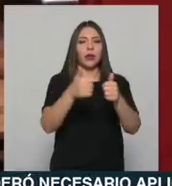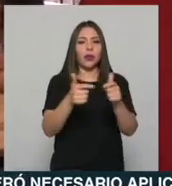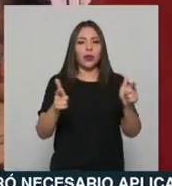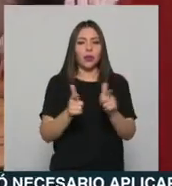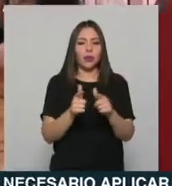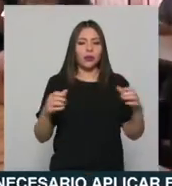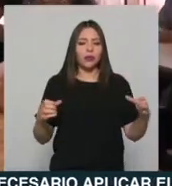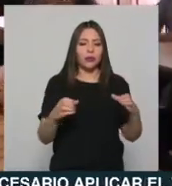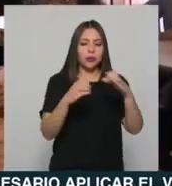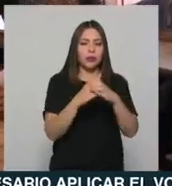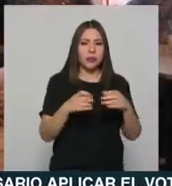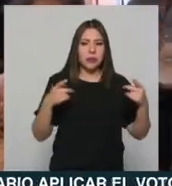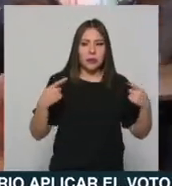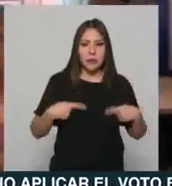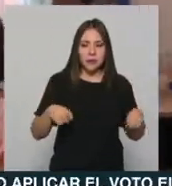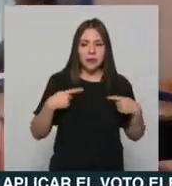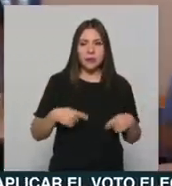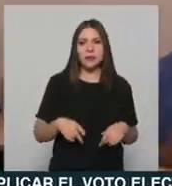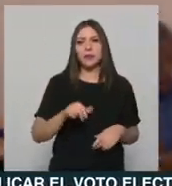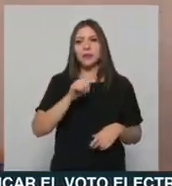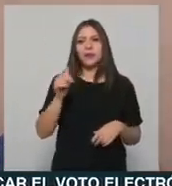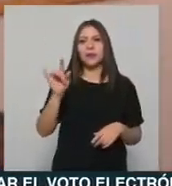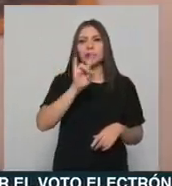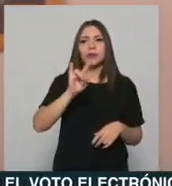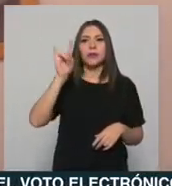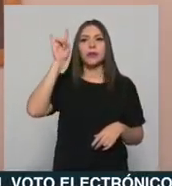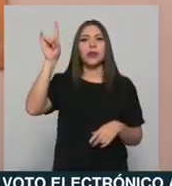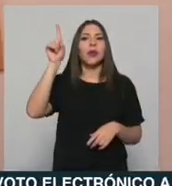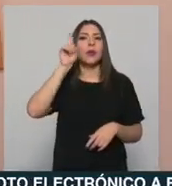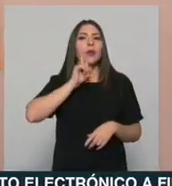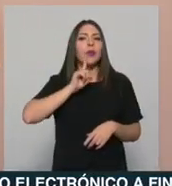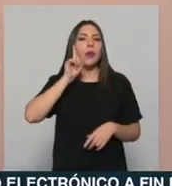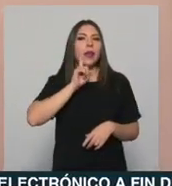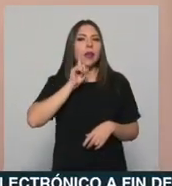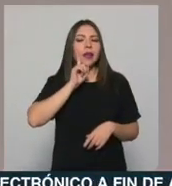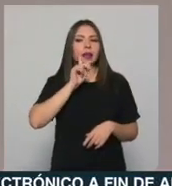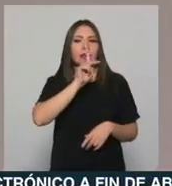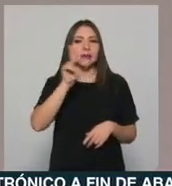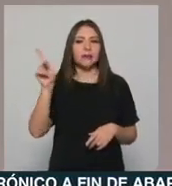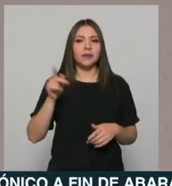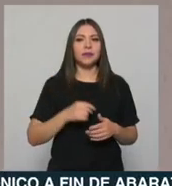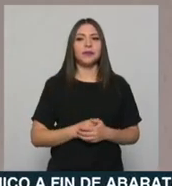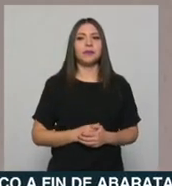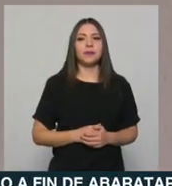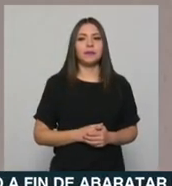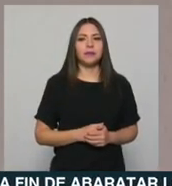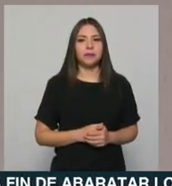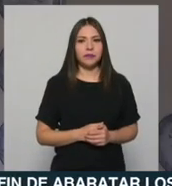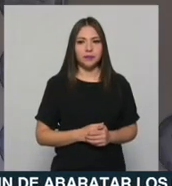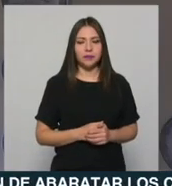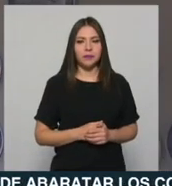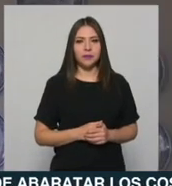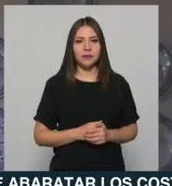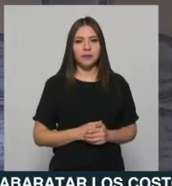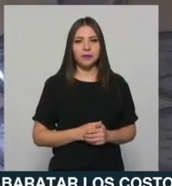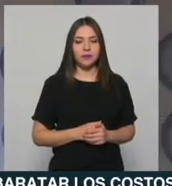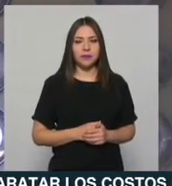tenemos la parte de las damas. Le chupo el jugo, me saboreo.